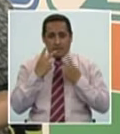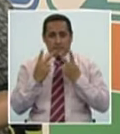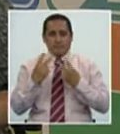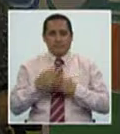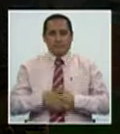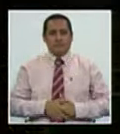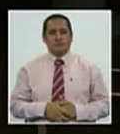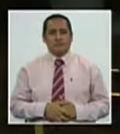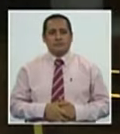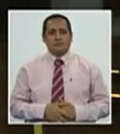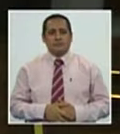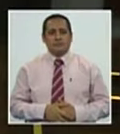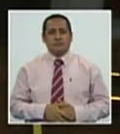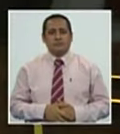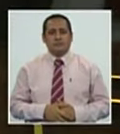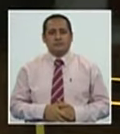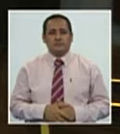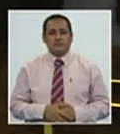trata.